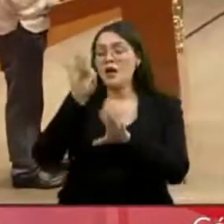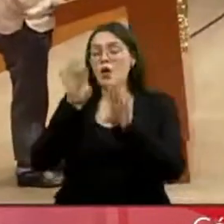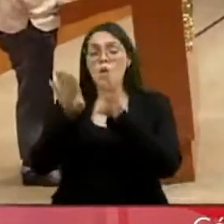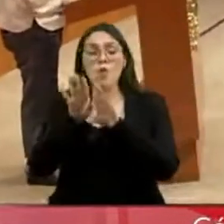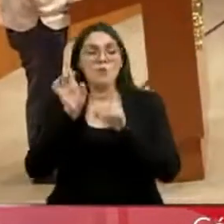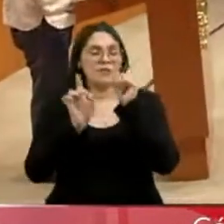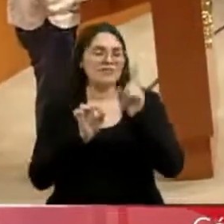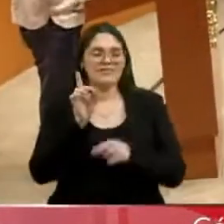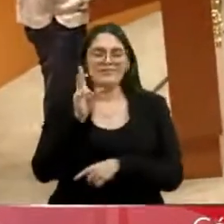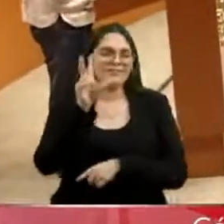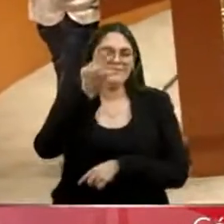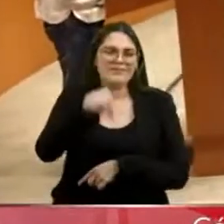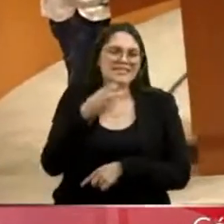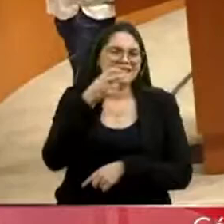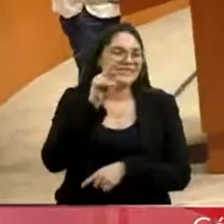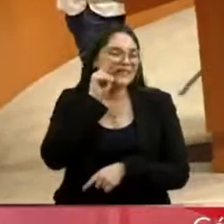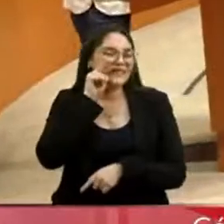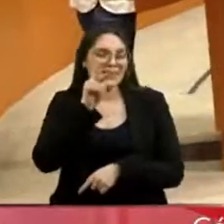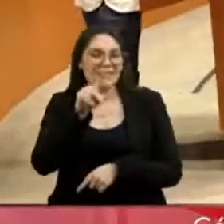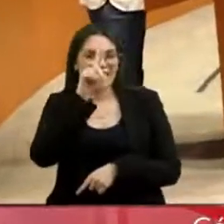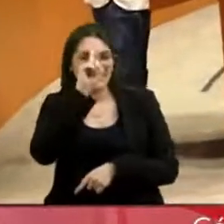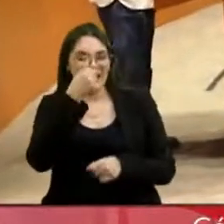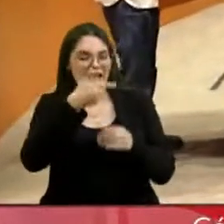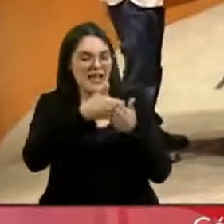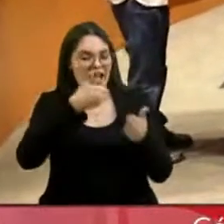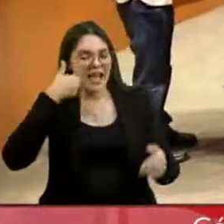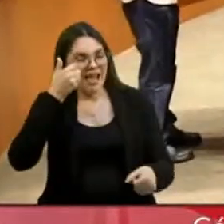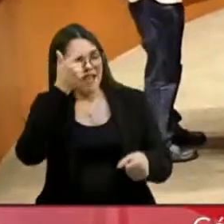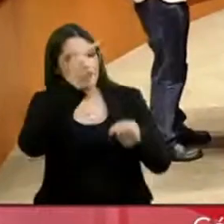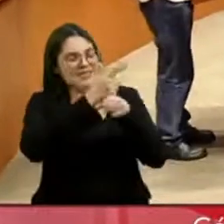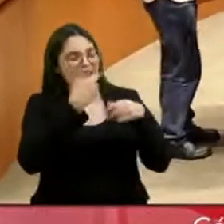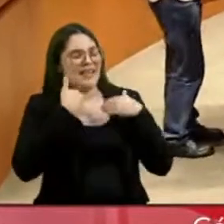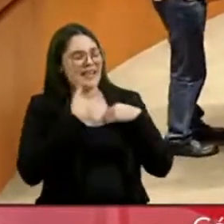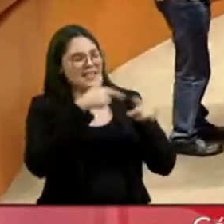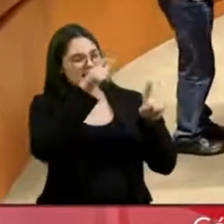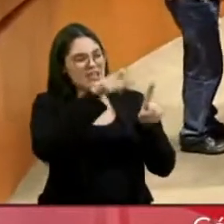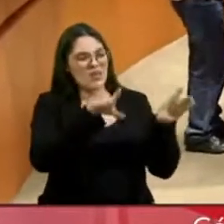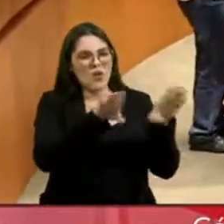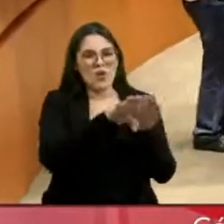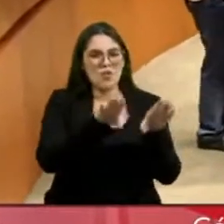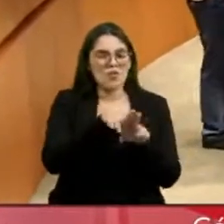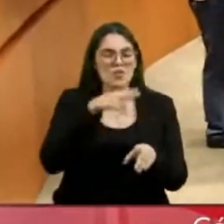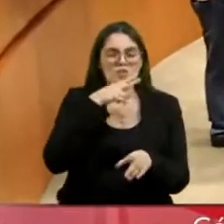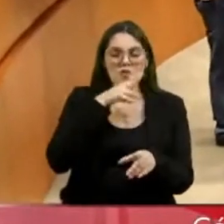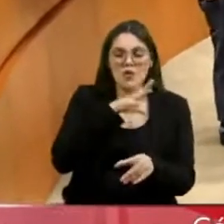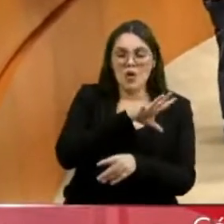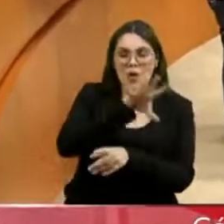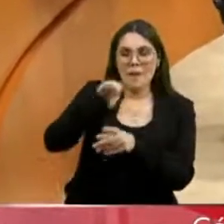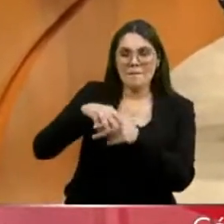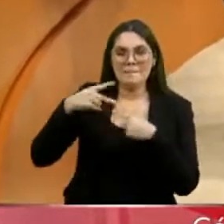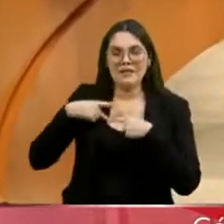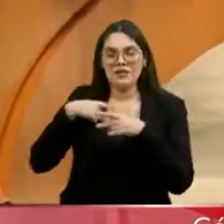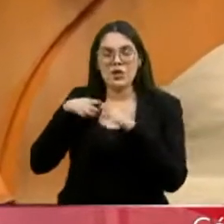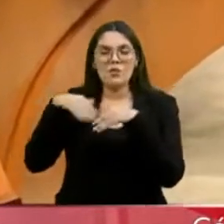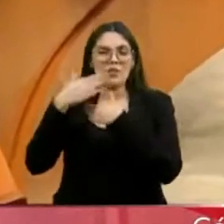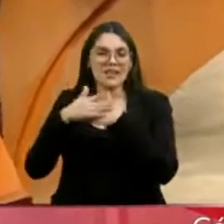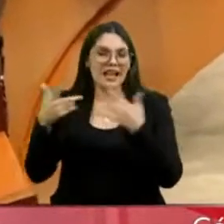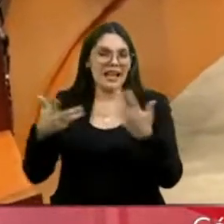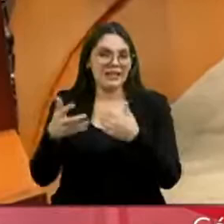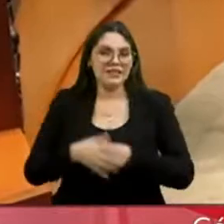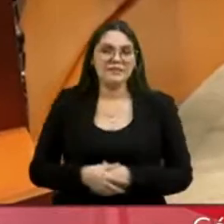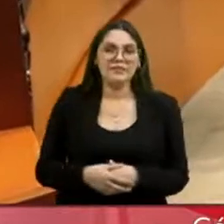es muy fácil ver hacia dónde se dirige nuestro pueblo. Hoy, el 2 de